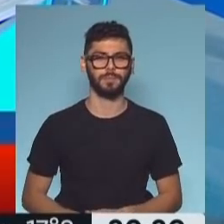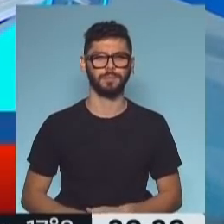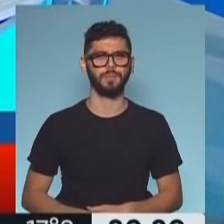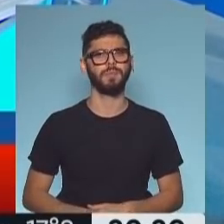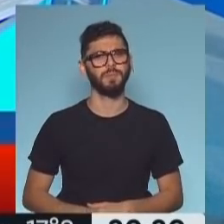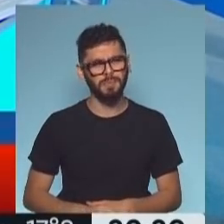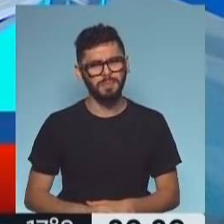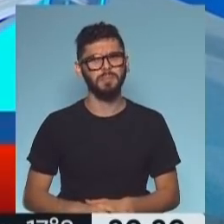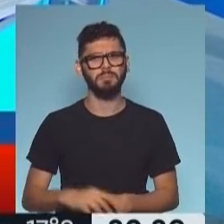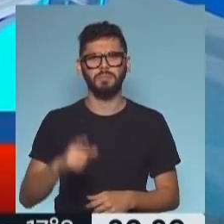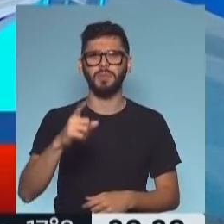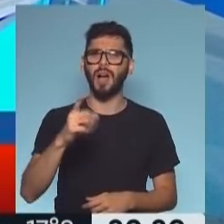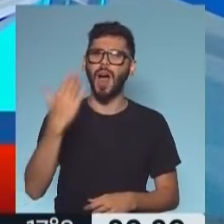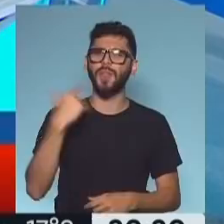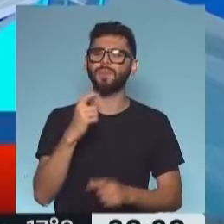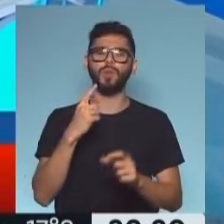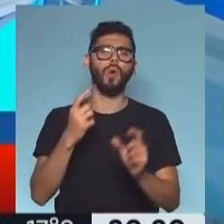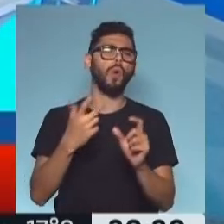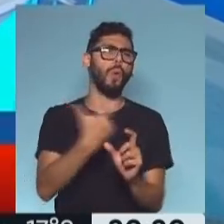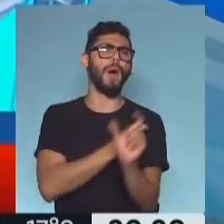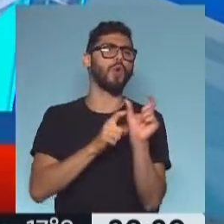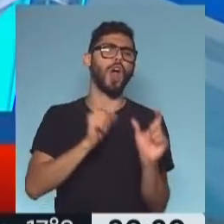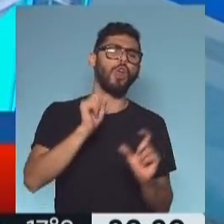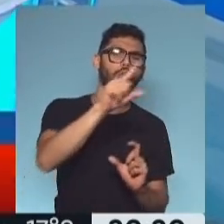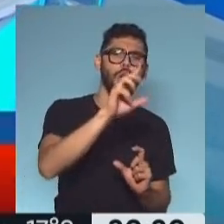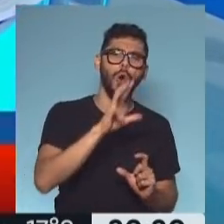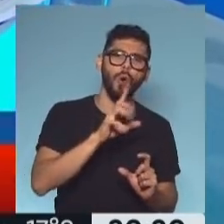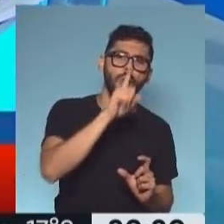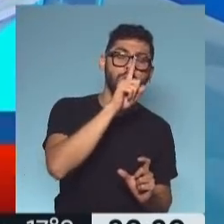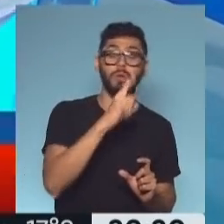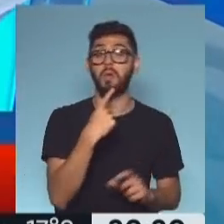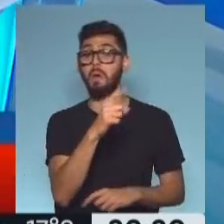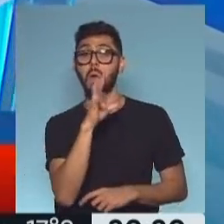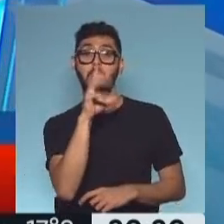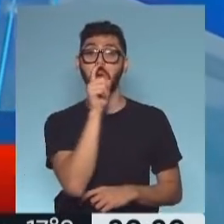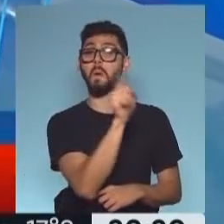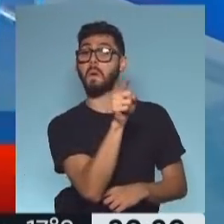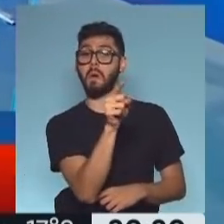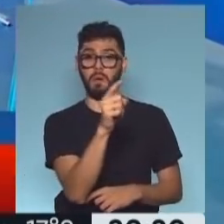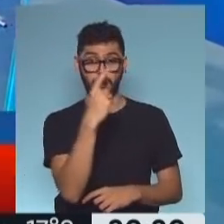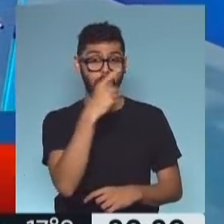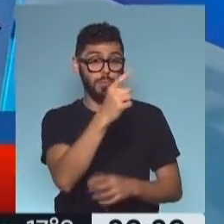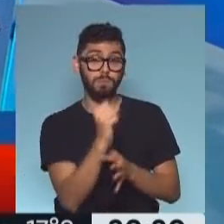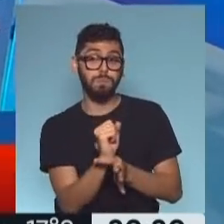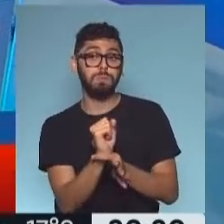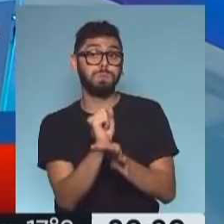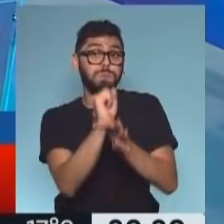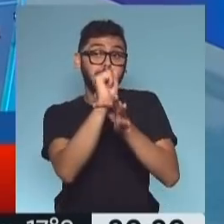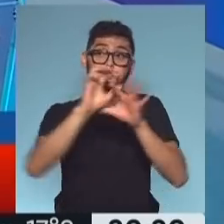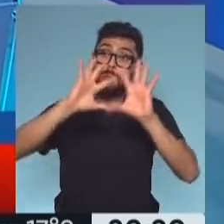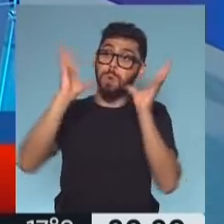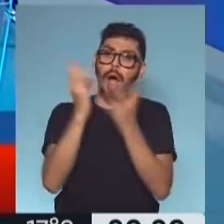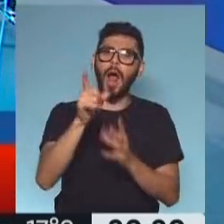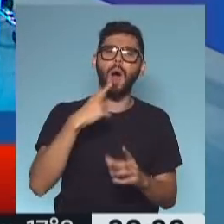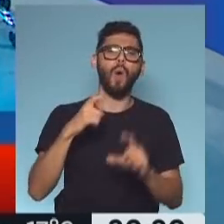¿Cómo se utiliza el gentilicio, no? En algún momento era la vacuna rusa sí. y se hablaba de la vacuna rusa despectivamente, cuando ya la vacuna sí. rusa adquirió relevancia internacional, no son las